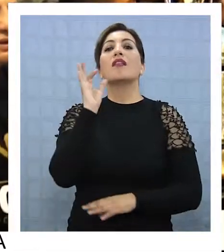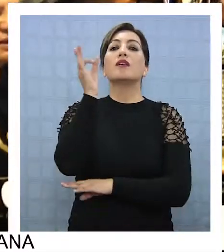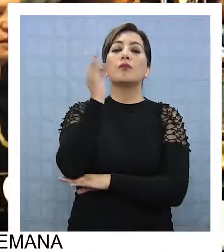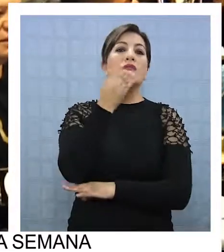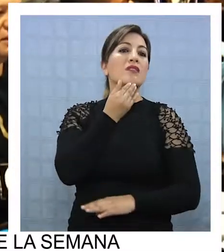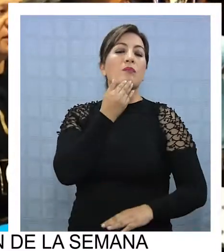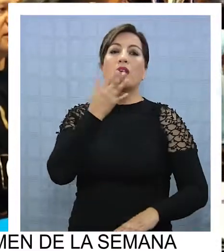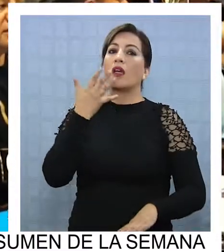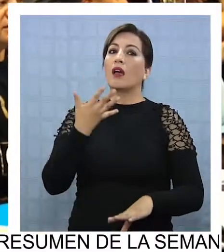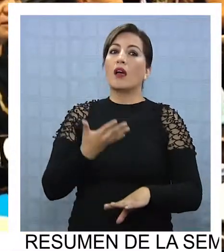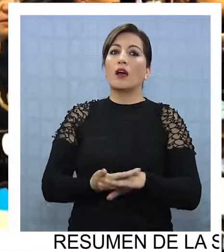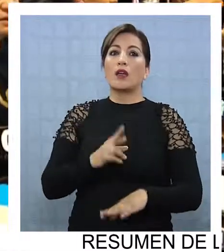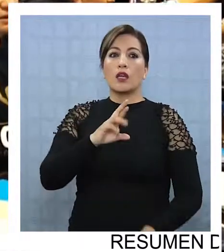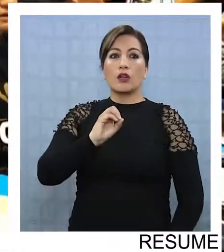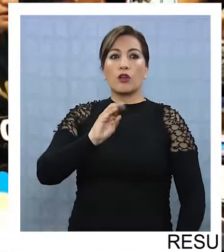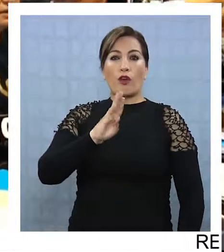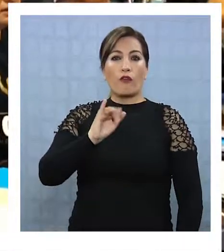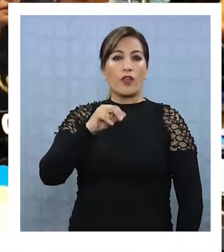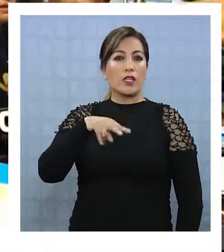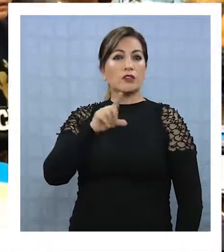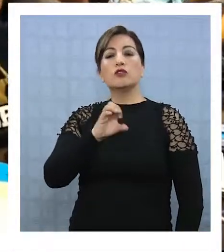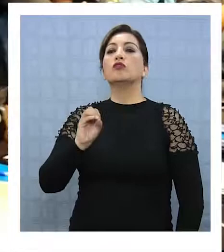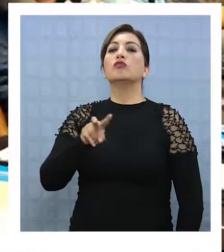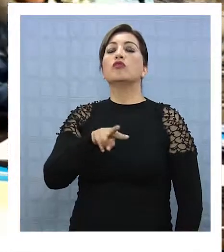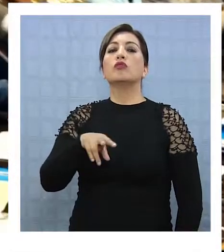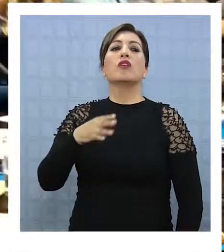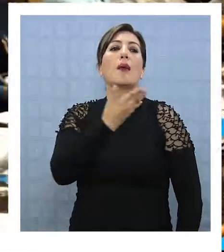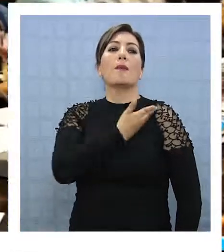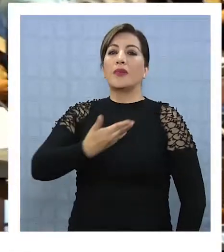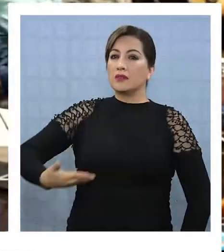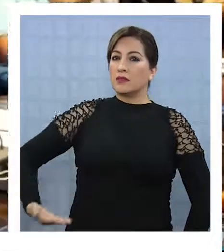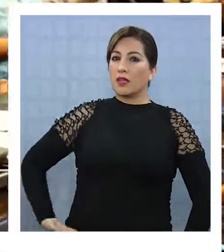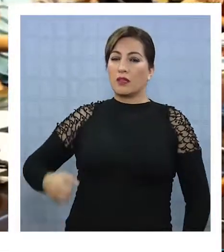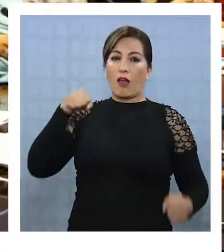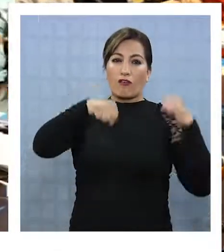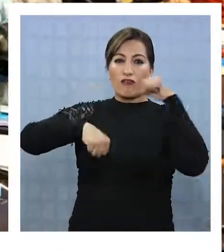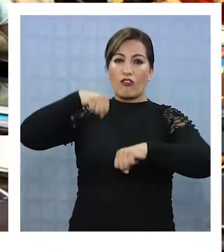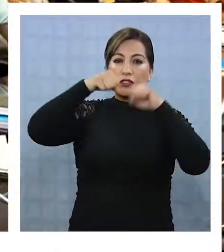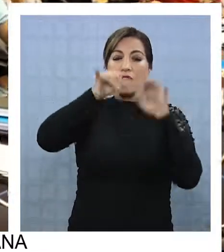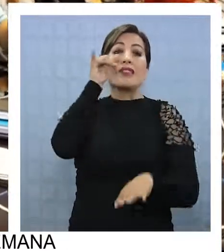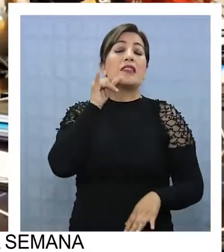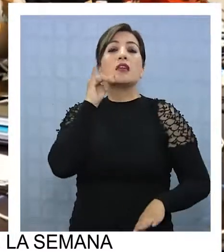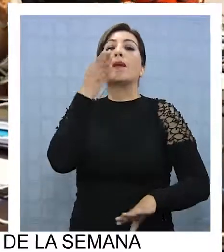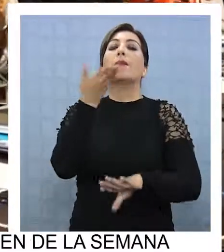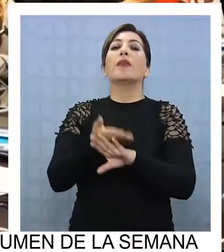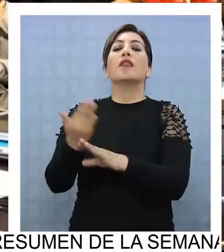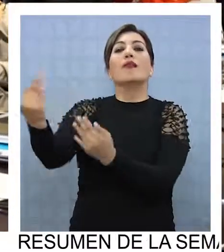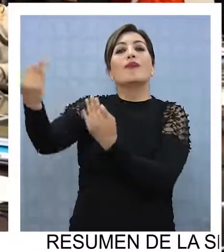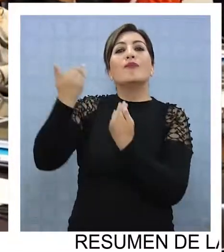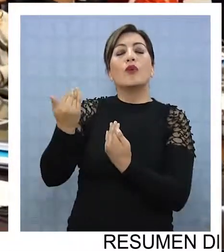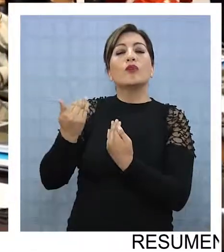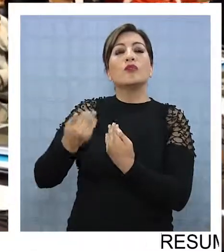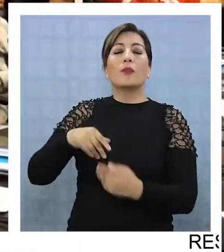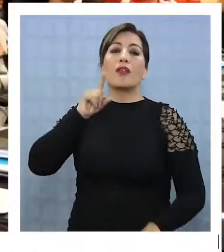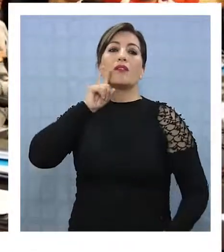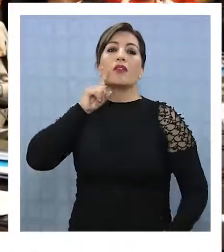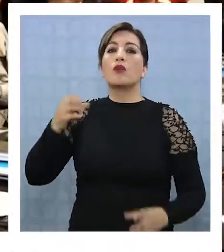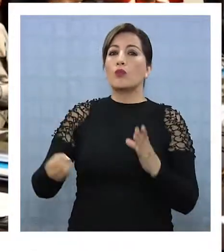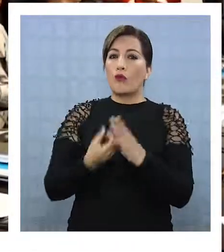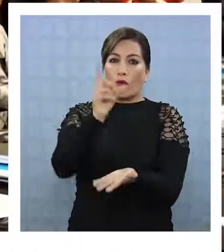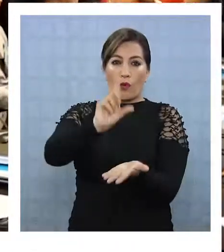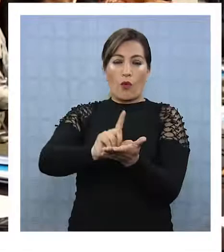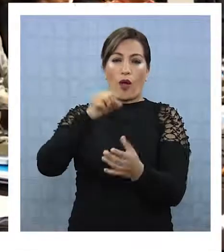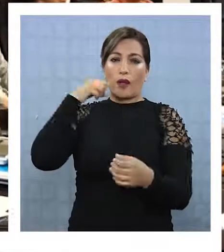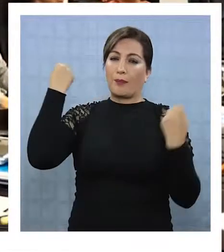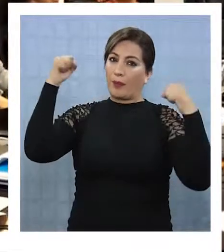En la jornada también se presentó Robinson Villarroel, presidente de la Federación de Boxeo de Iquique, solicitando apoyo para conseguir un